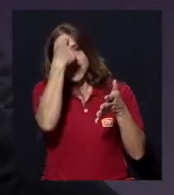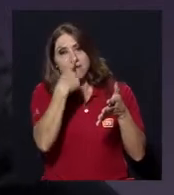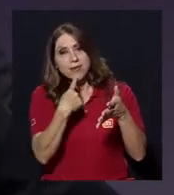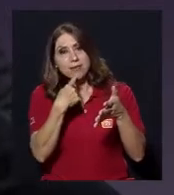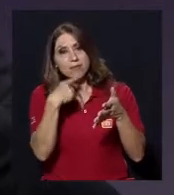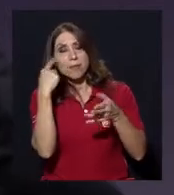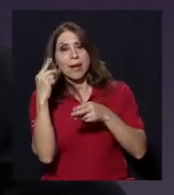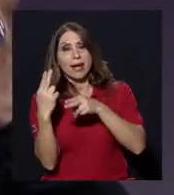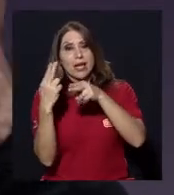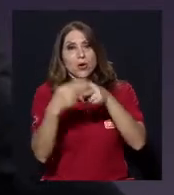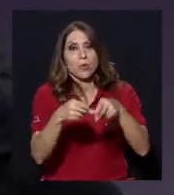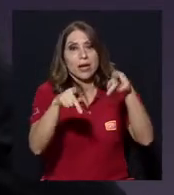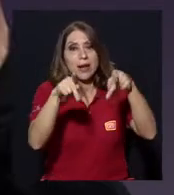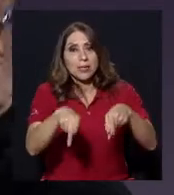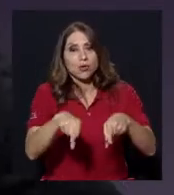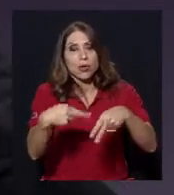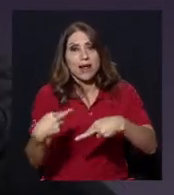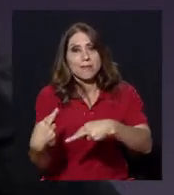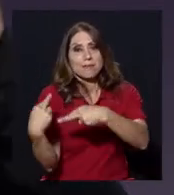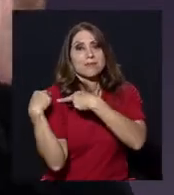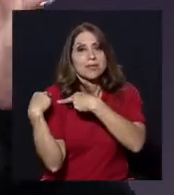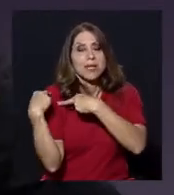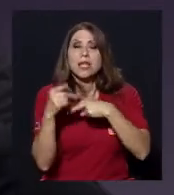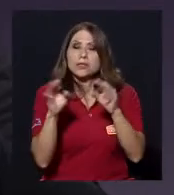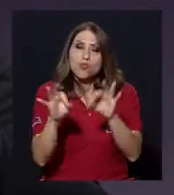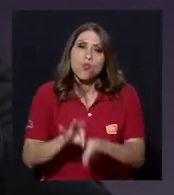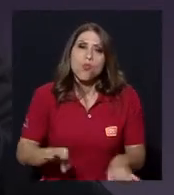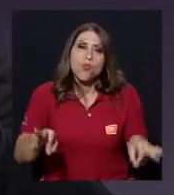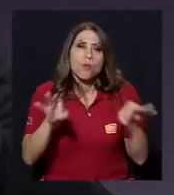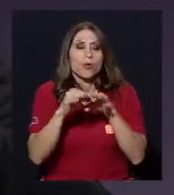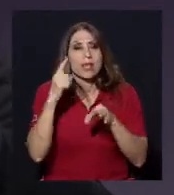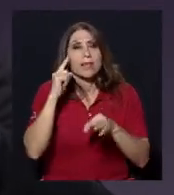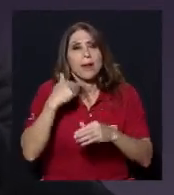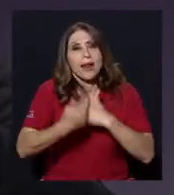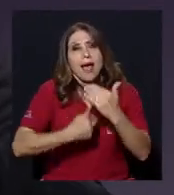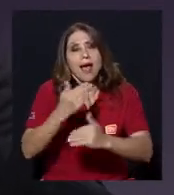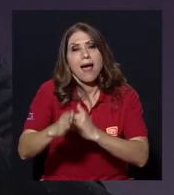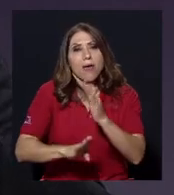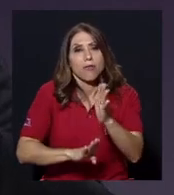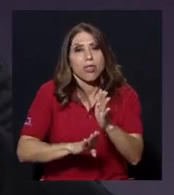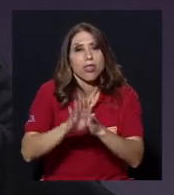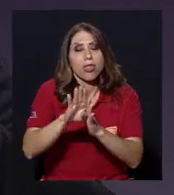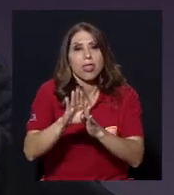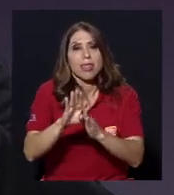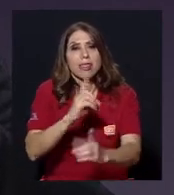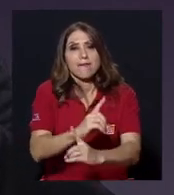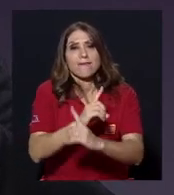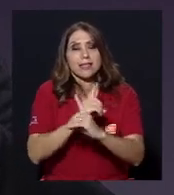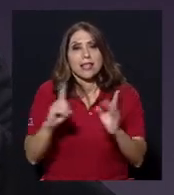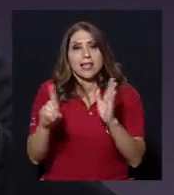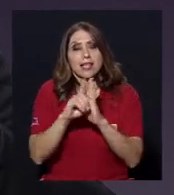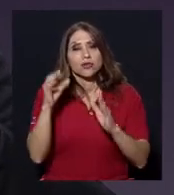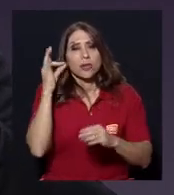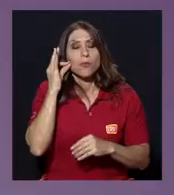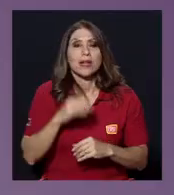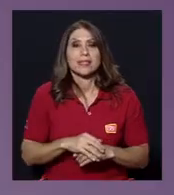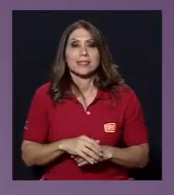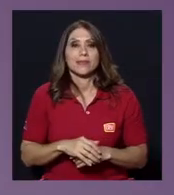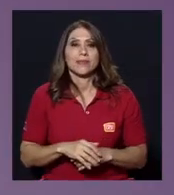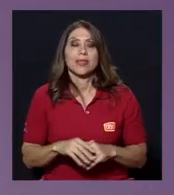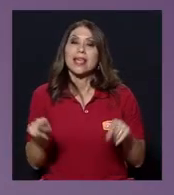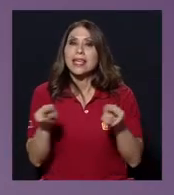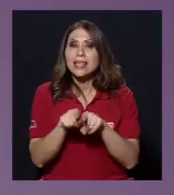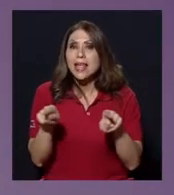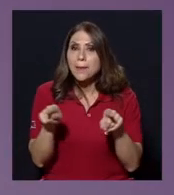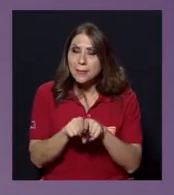nombramiento y nos parece vital para poder avanzar en todos los otros planos de defensa de derechos de las mujeres. Y también